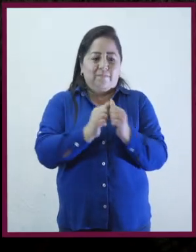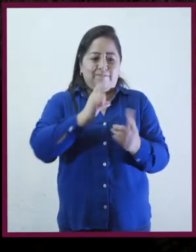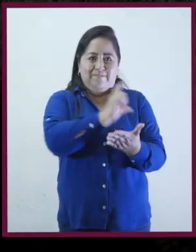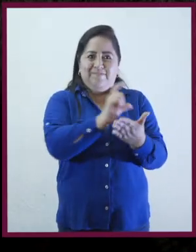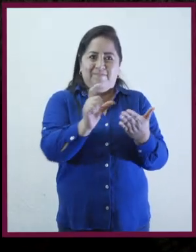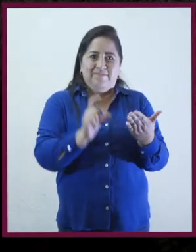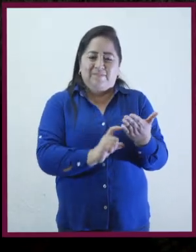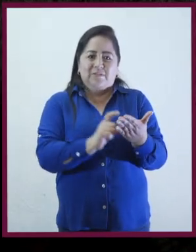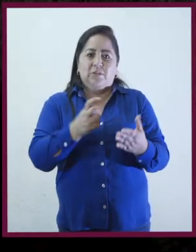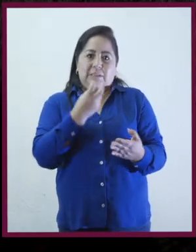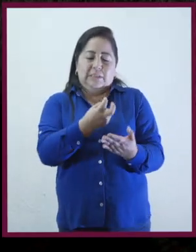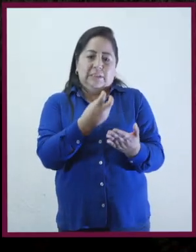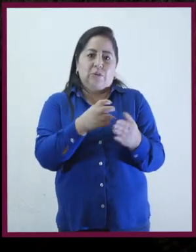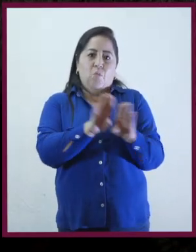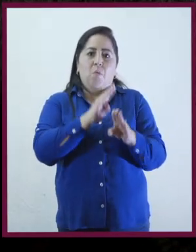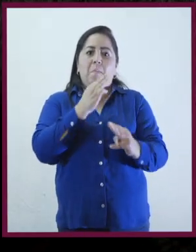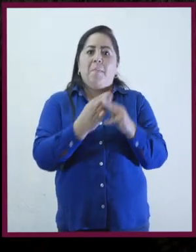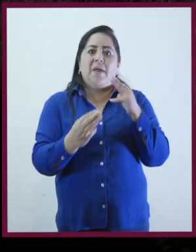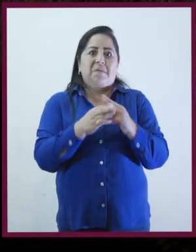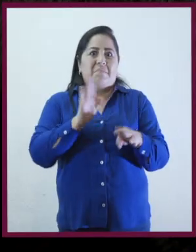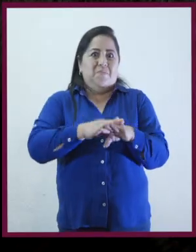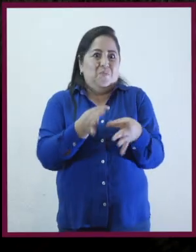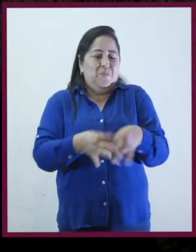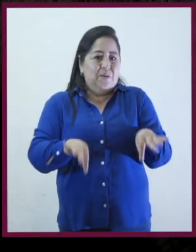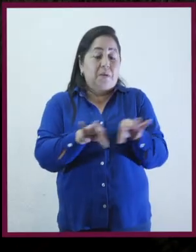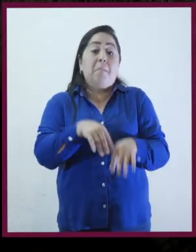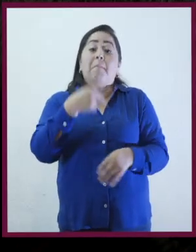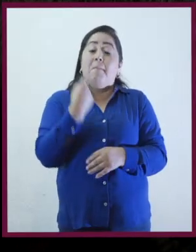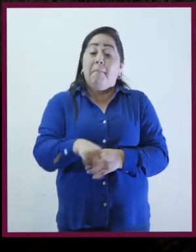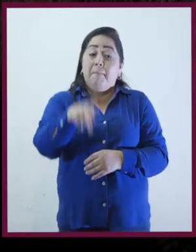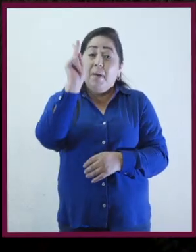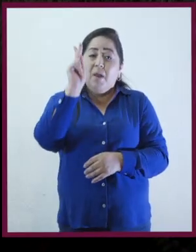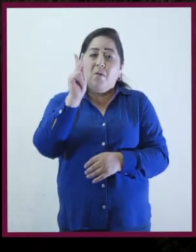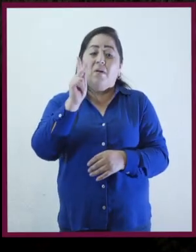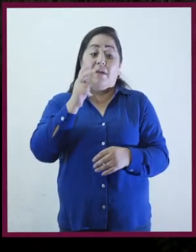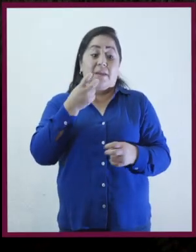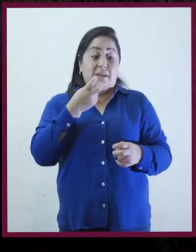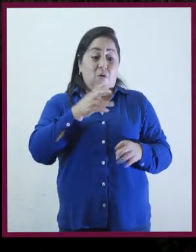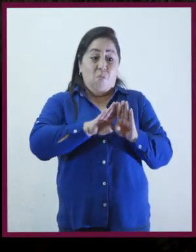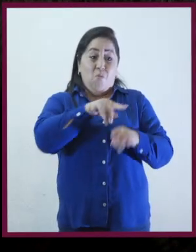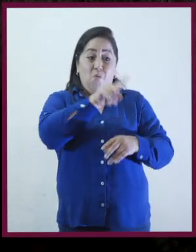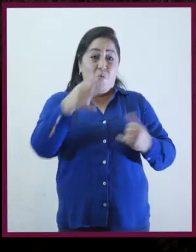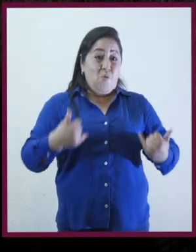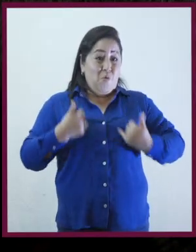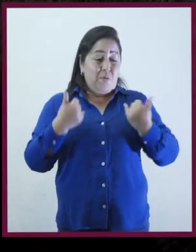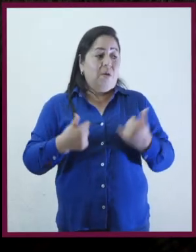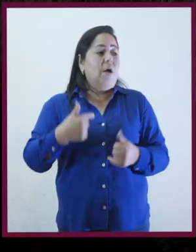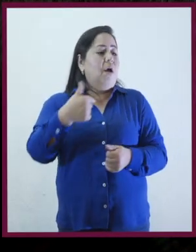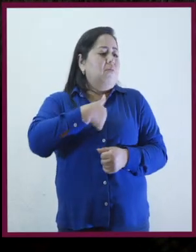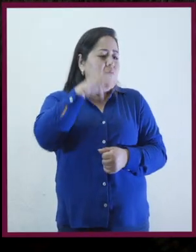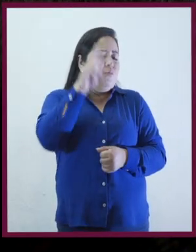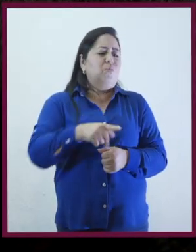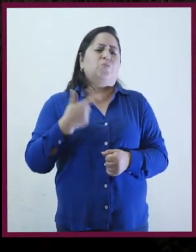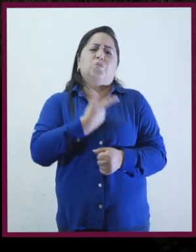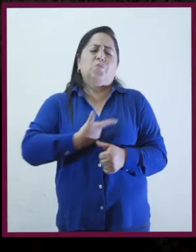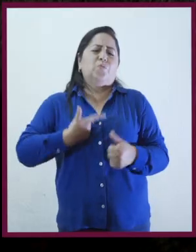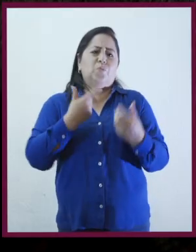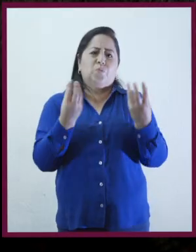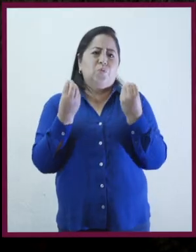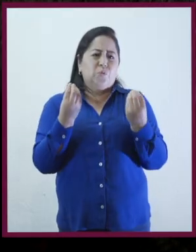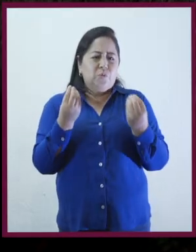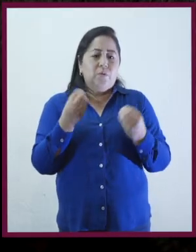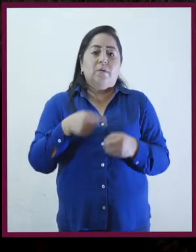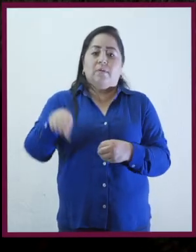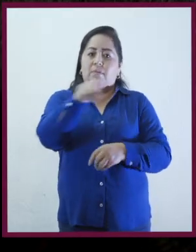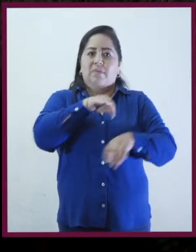textos, ¿no? Esa es nuestra materia prima, pero tratándose de jóvenes, a mí me gusta mucho